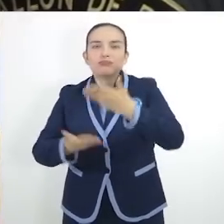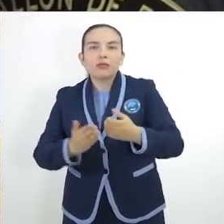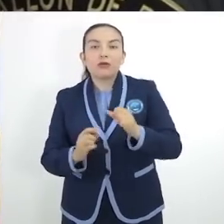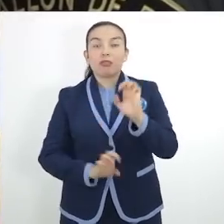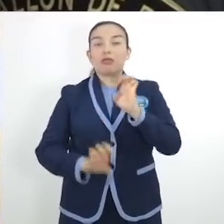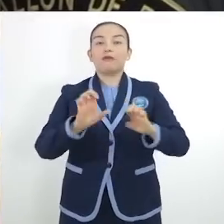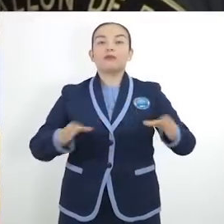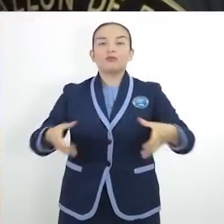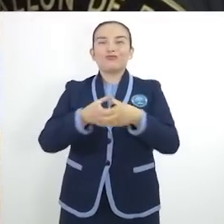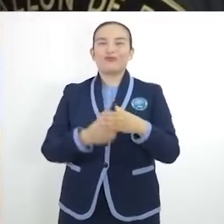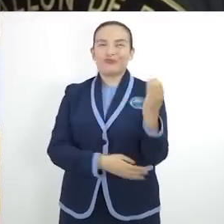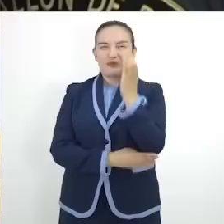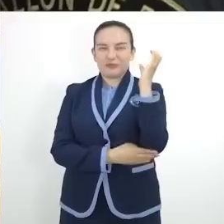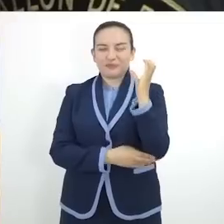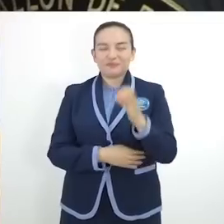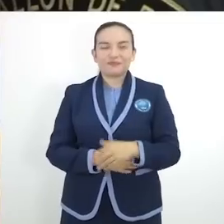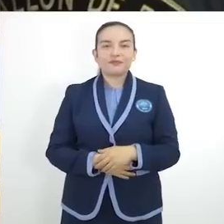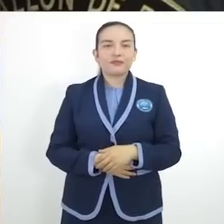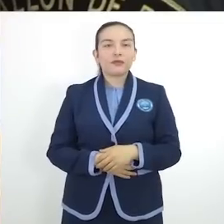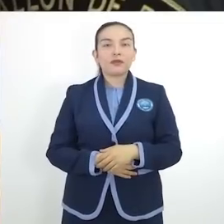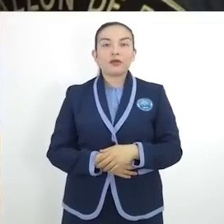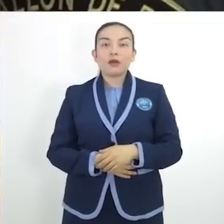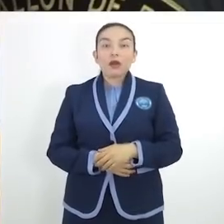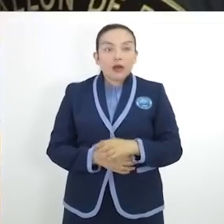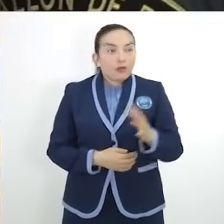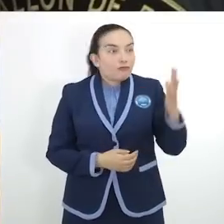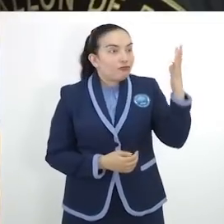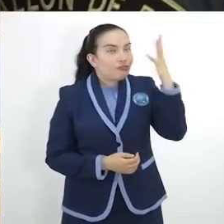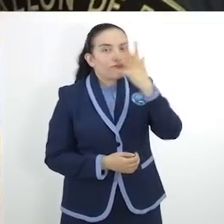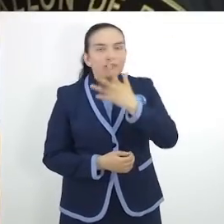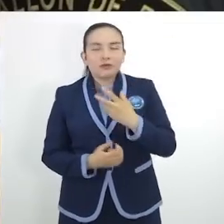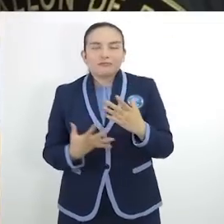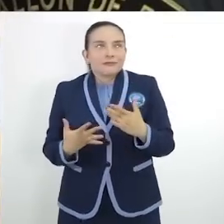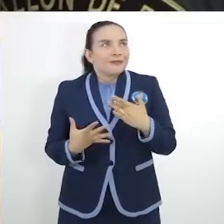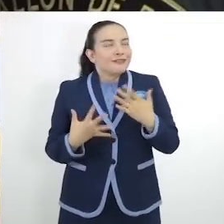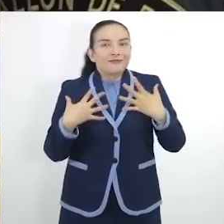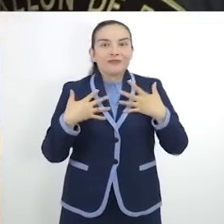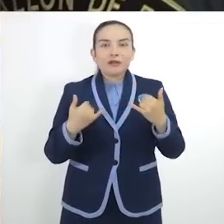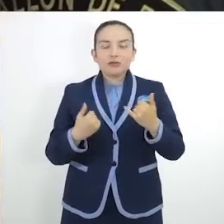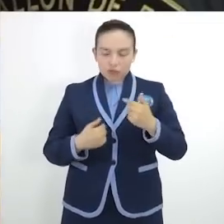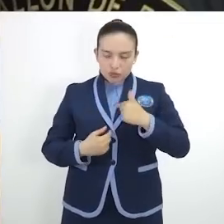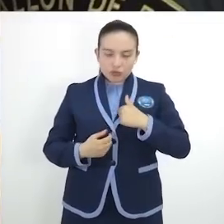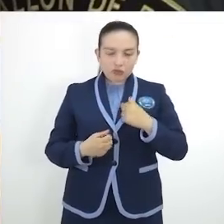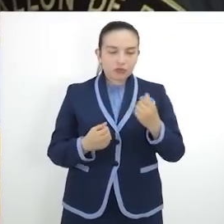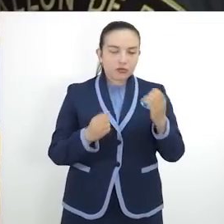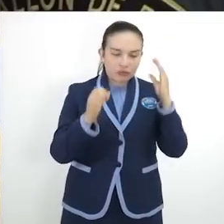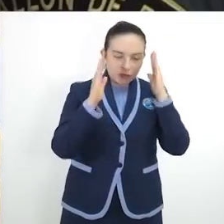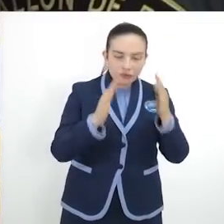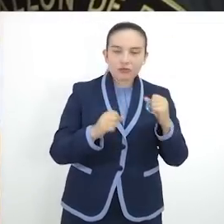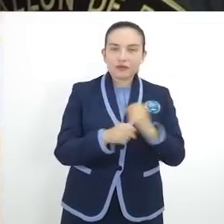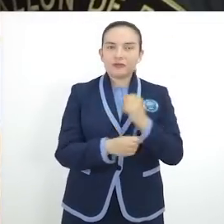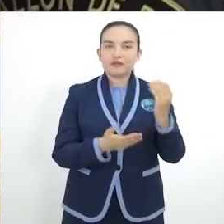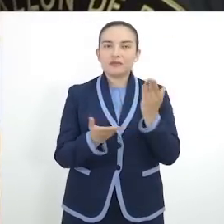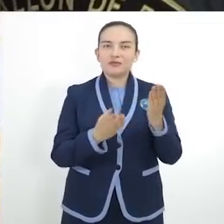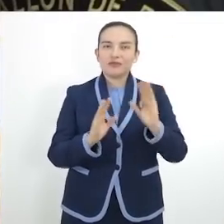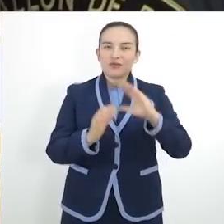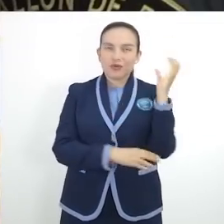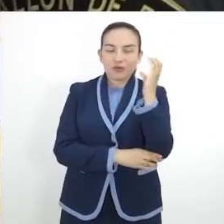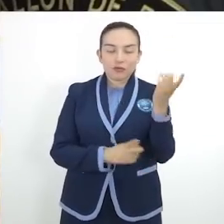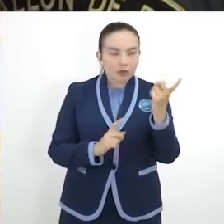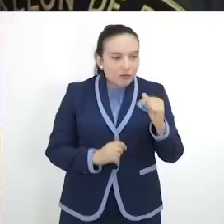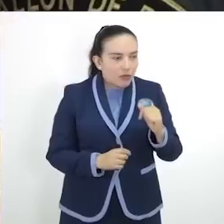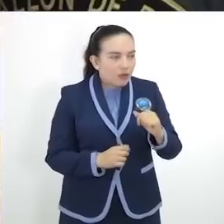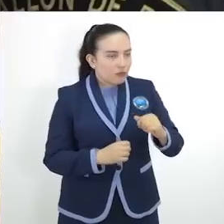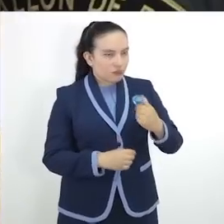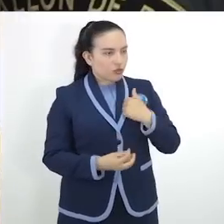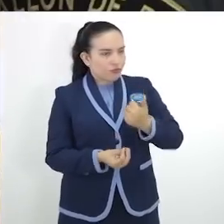al pueblo colombiano. Es gratificante para un servidor de la patria y para todo el personal bajo mi mando sentir el apoyo